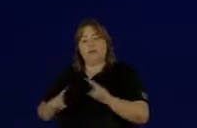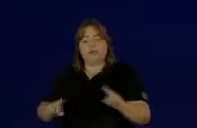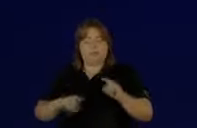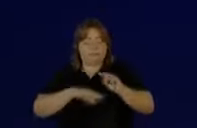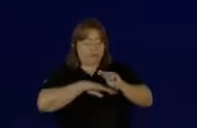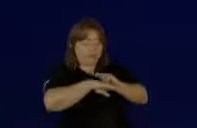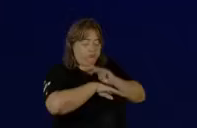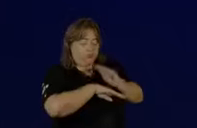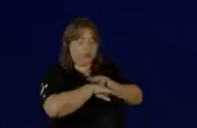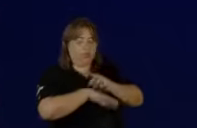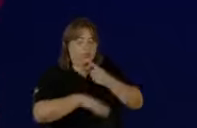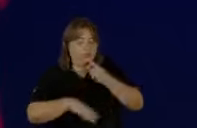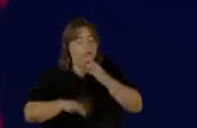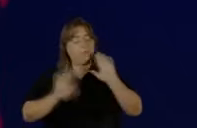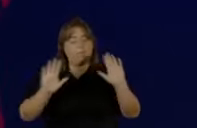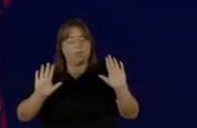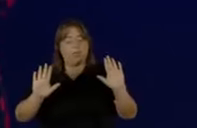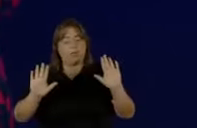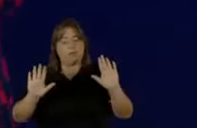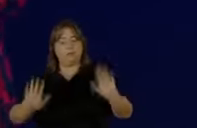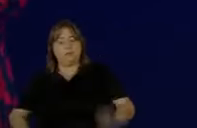ministrando. Y él le dice, un momentito,